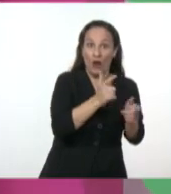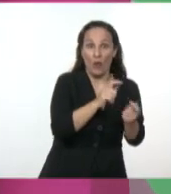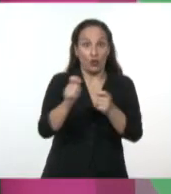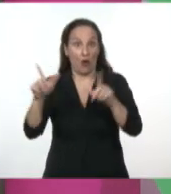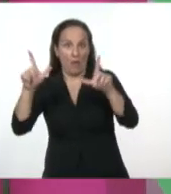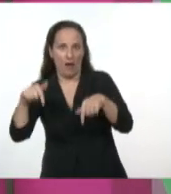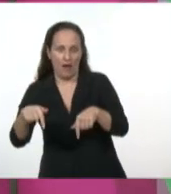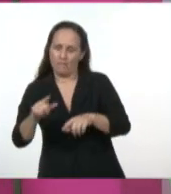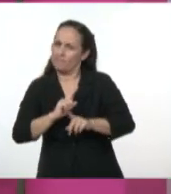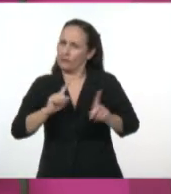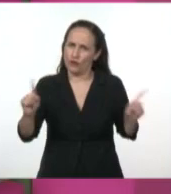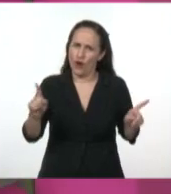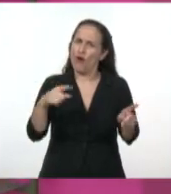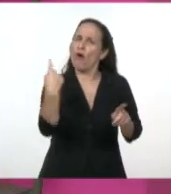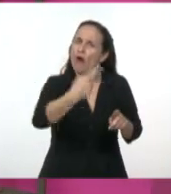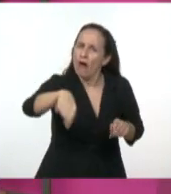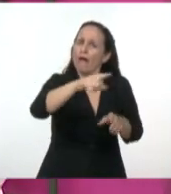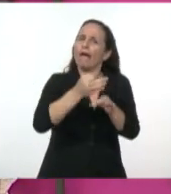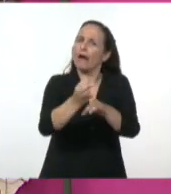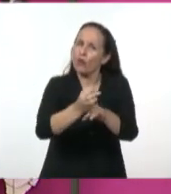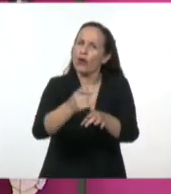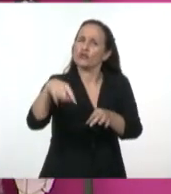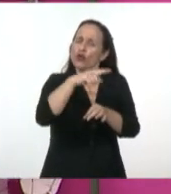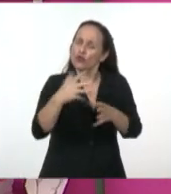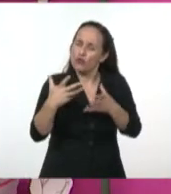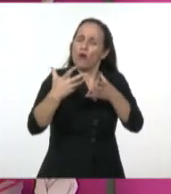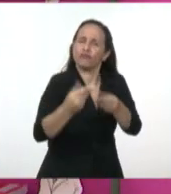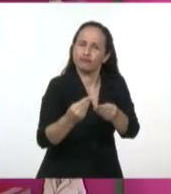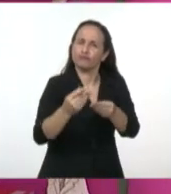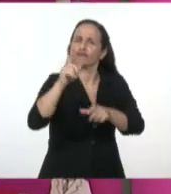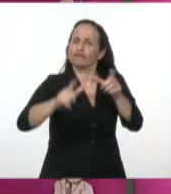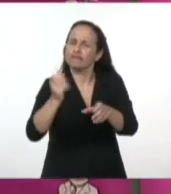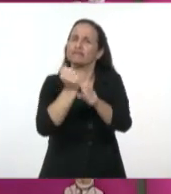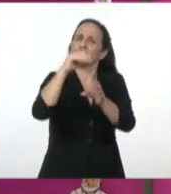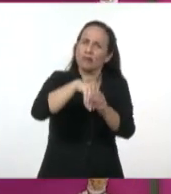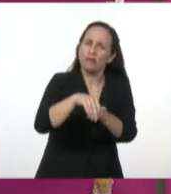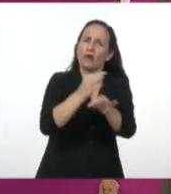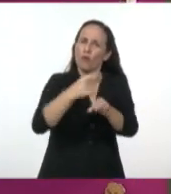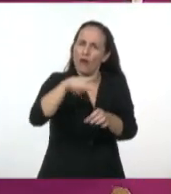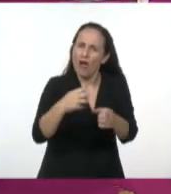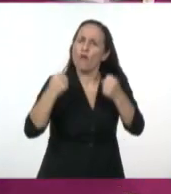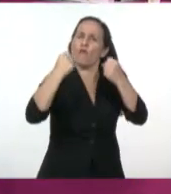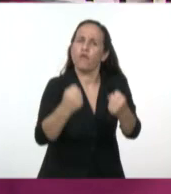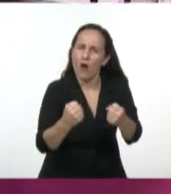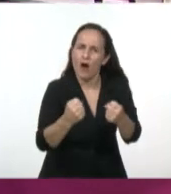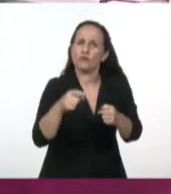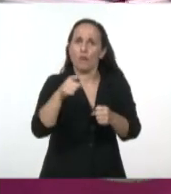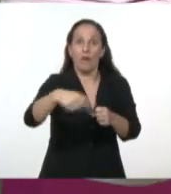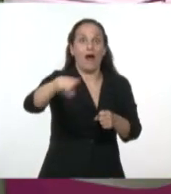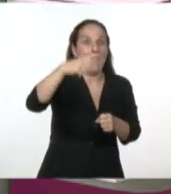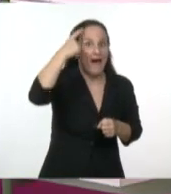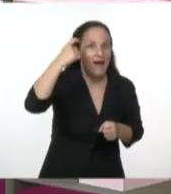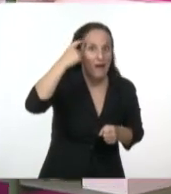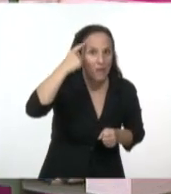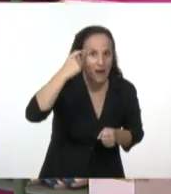sino para acompañar tu educación, para ponerle el hombro a toda la comunidad educativa que está haciendo tanto esfuerzo para sostener el aprendizaje, para